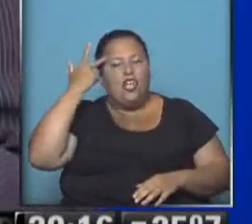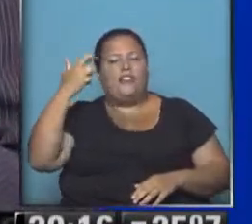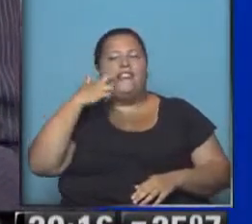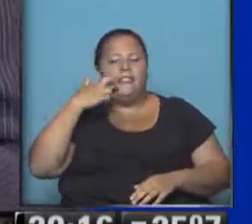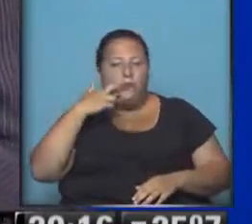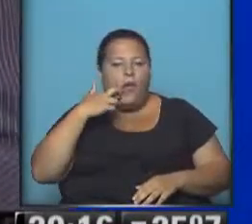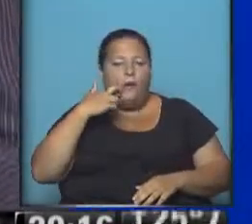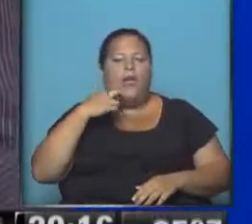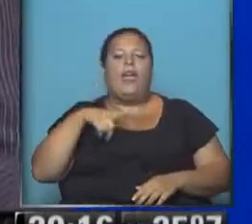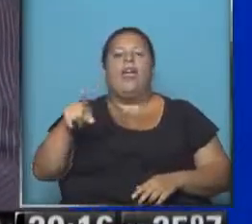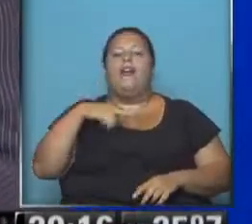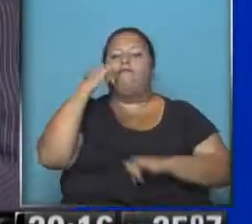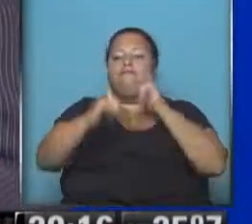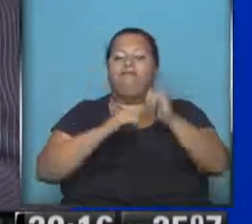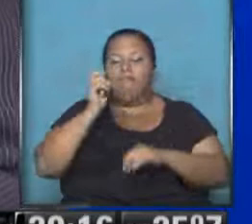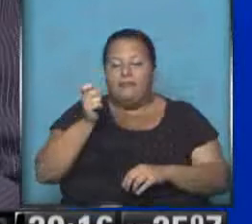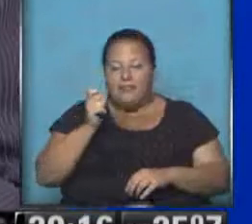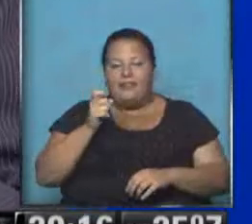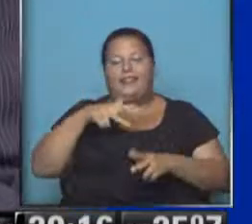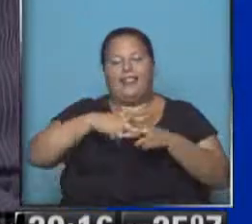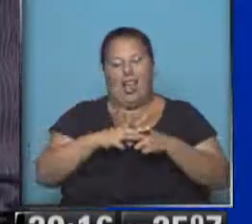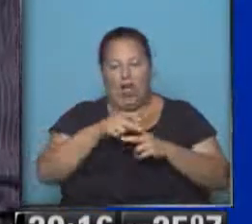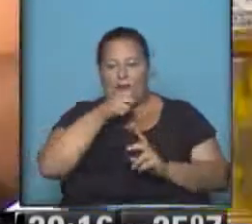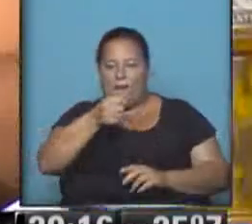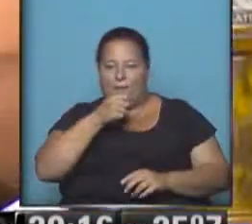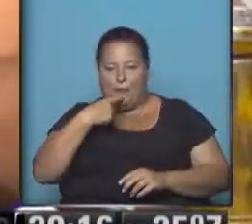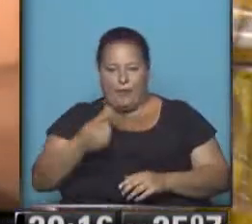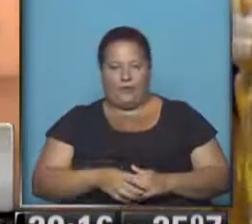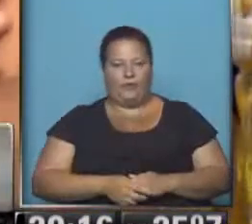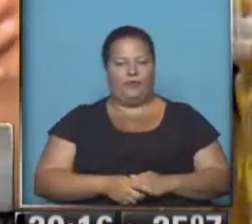y 19 testimonios en